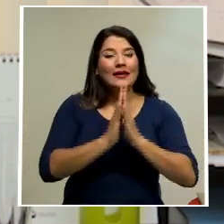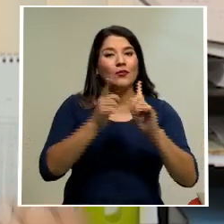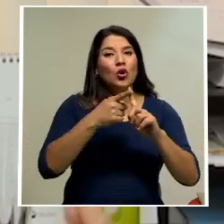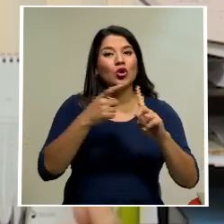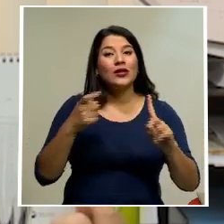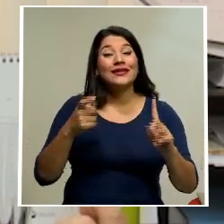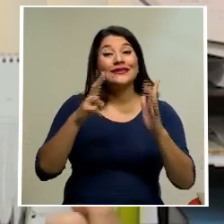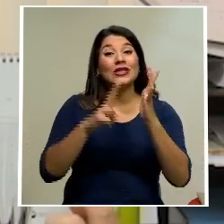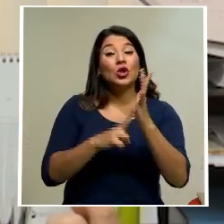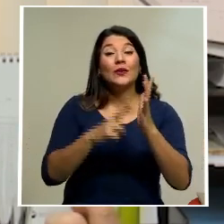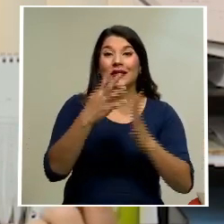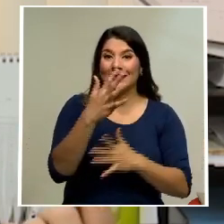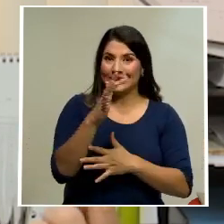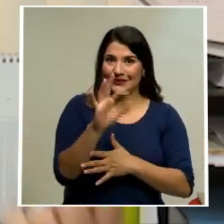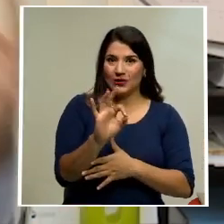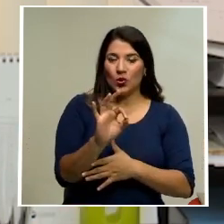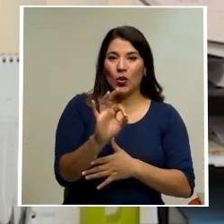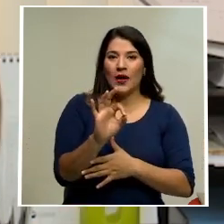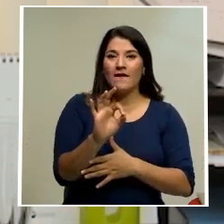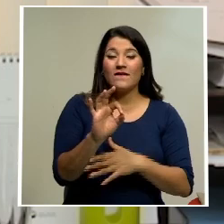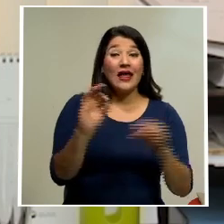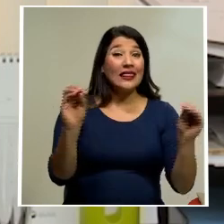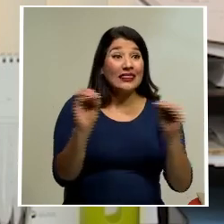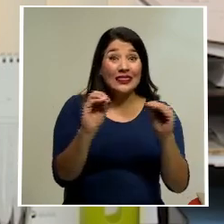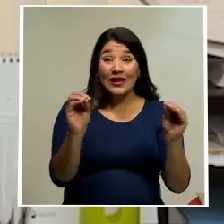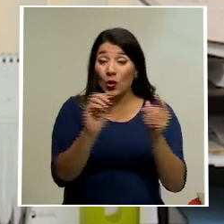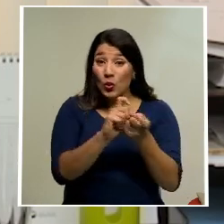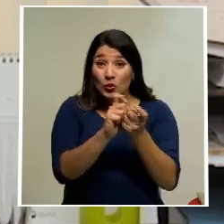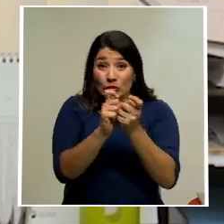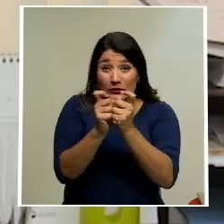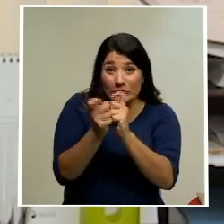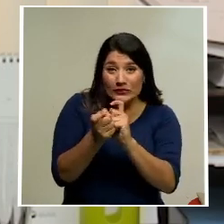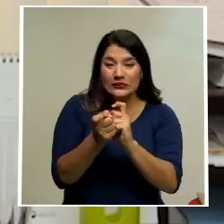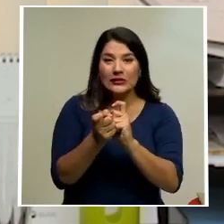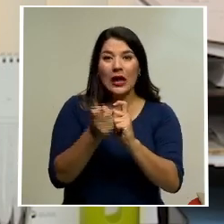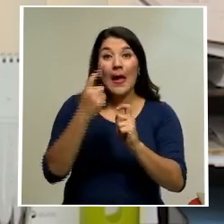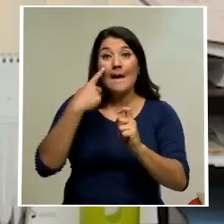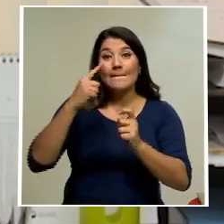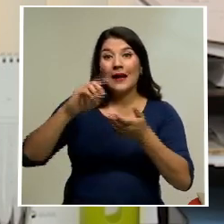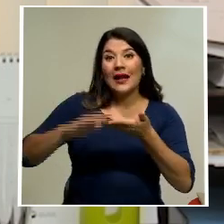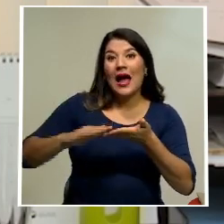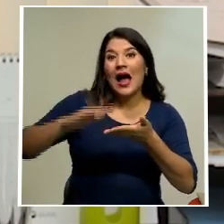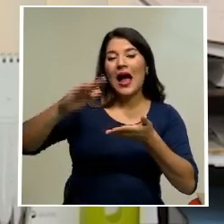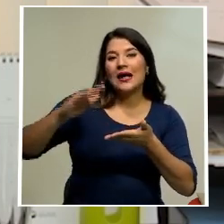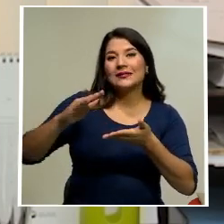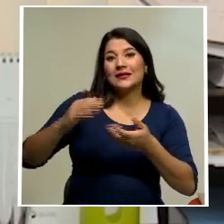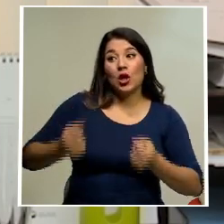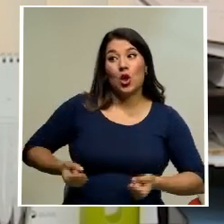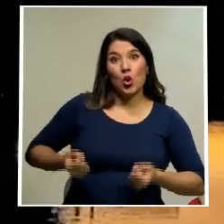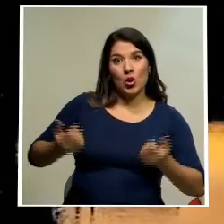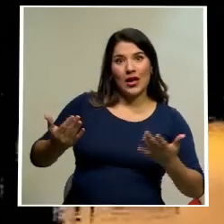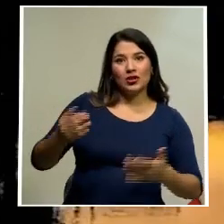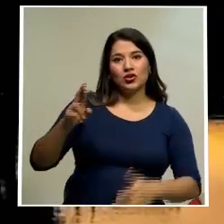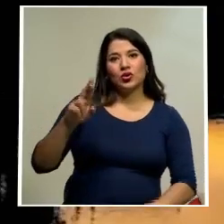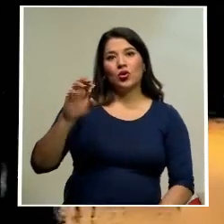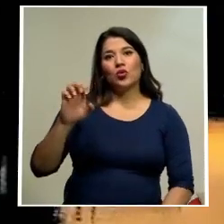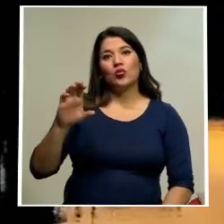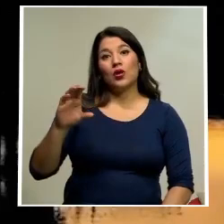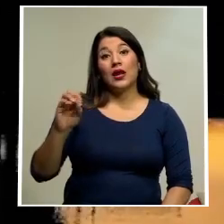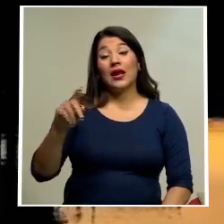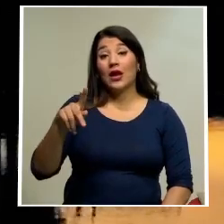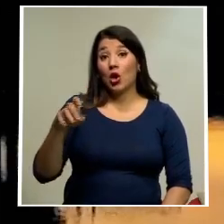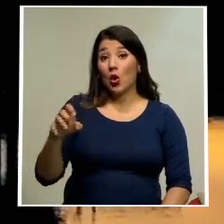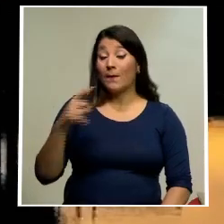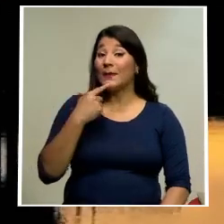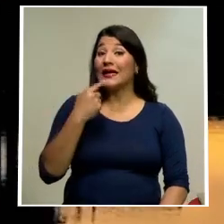2019 inclusive ningún ajuste al alza de los gastos de operación de Recope. Según